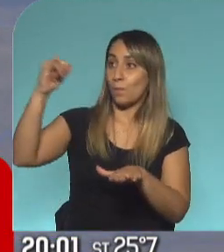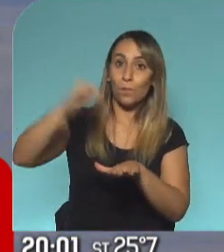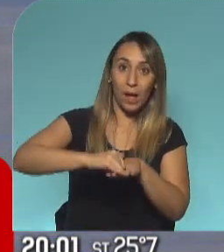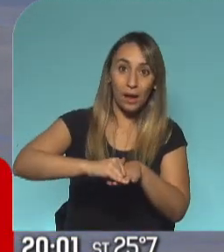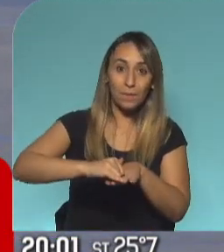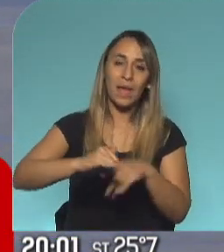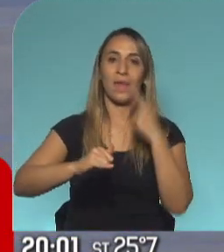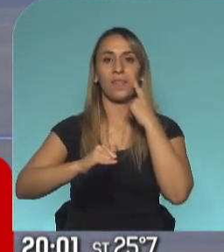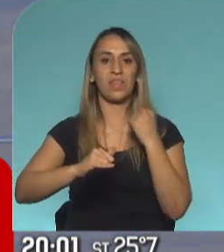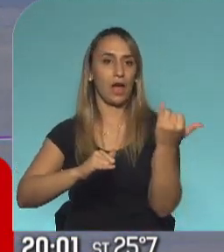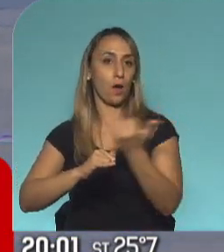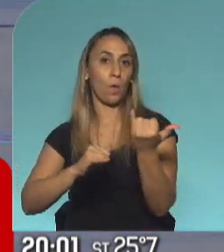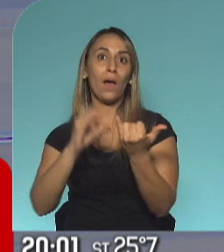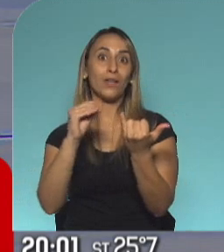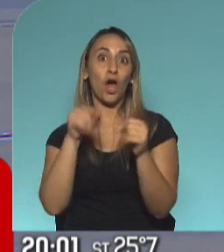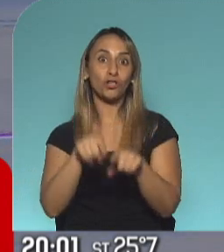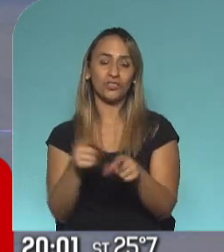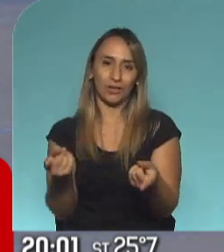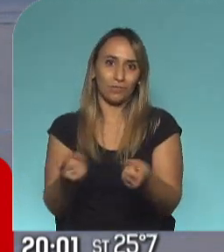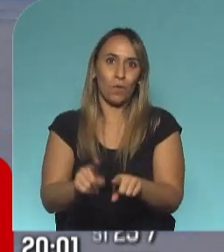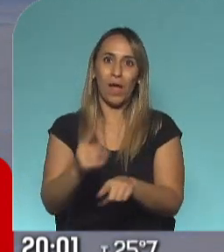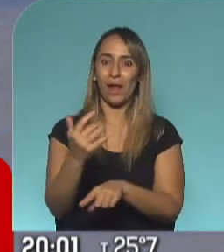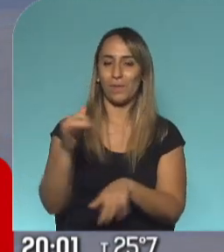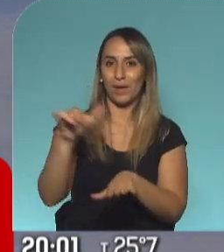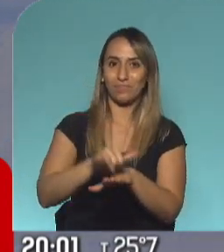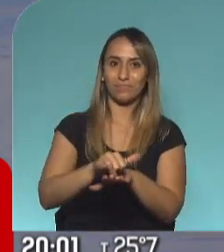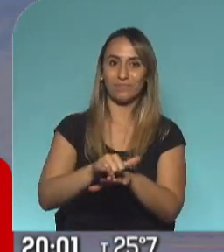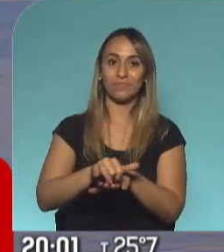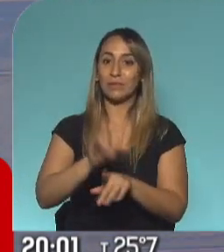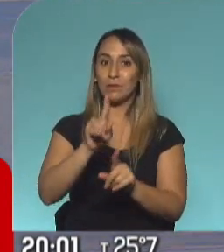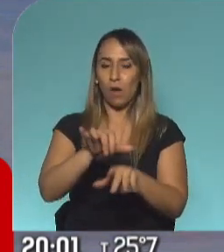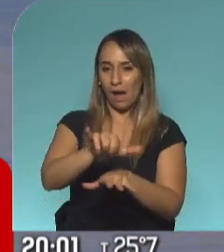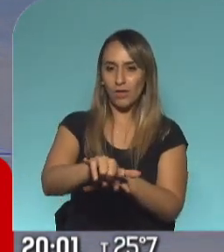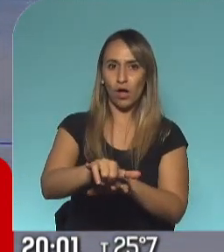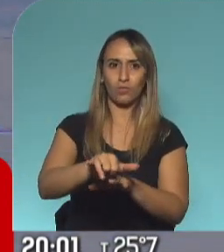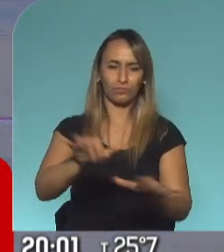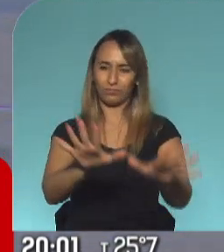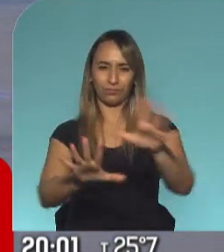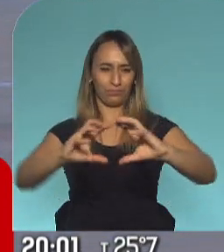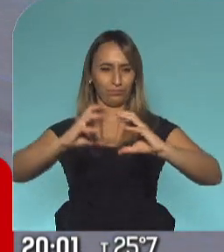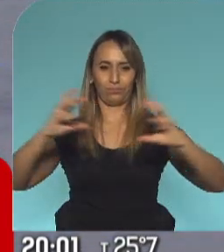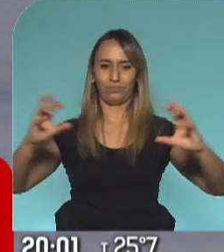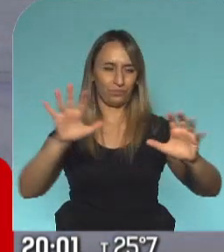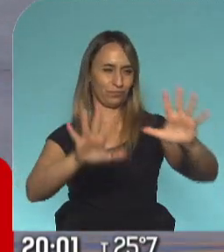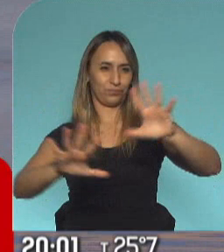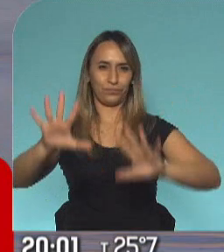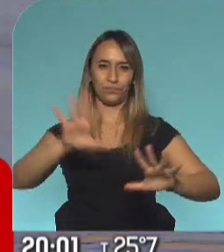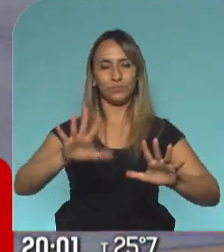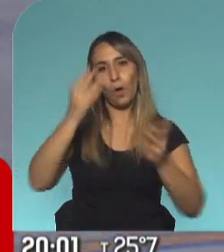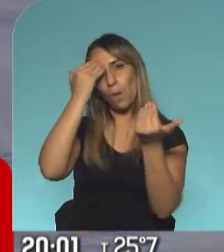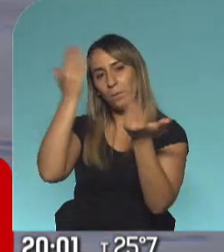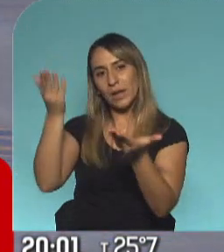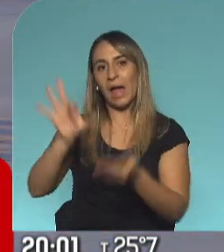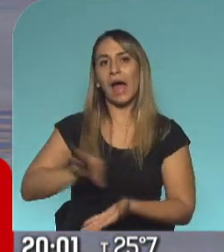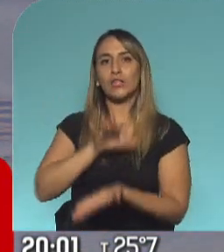el jueves por la noche. Decíamos, en un avión que estaba ploteado con motivo del Año Nuevo Chino, en un gesto de